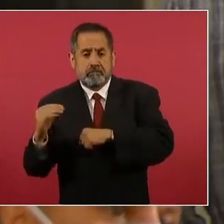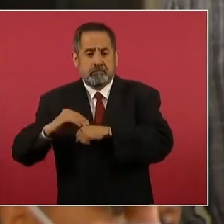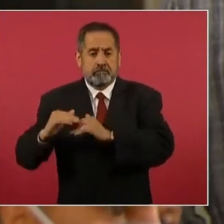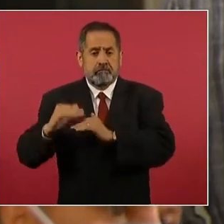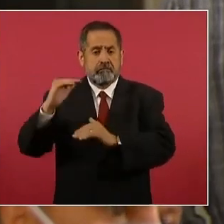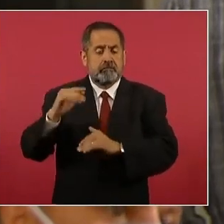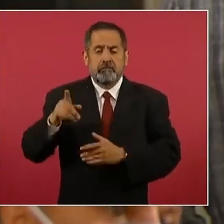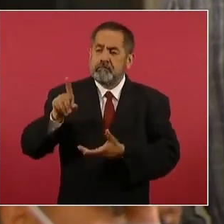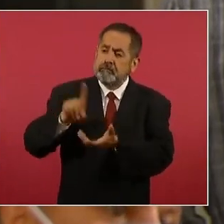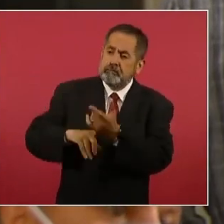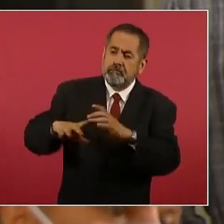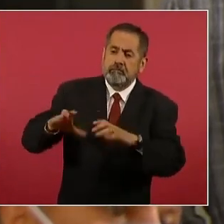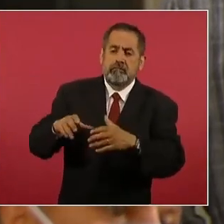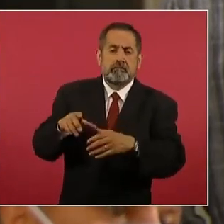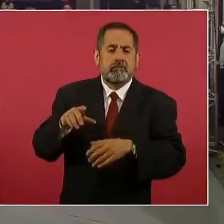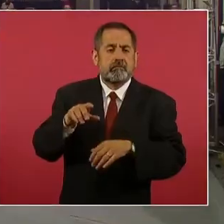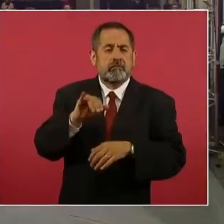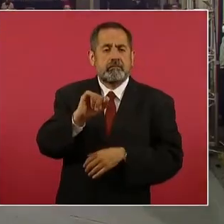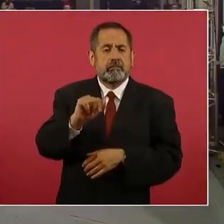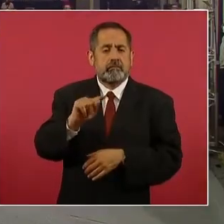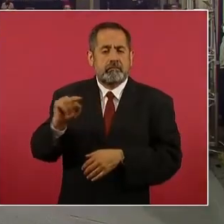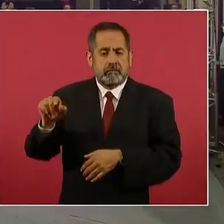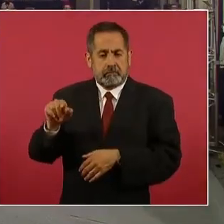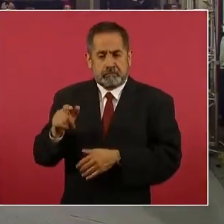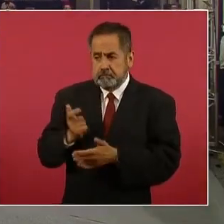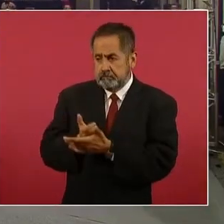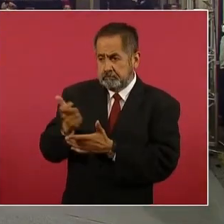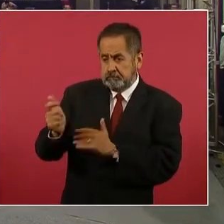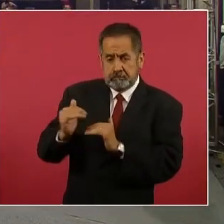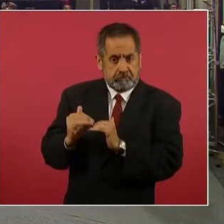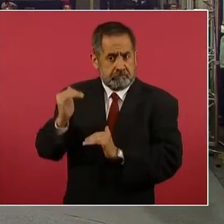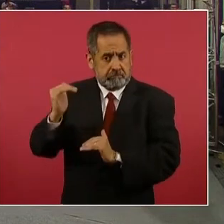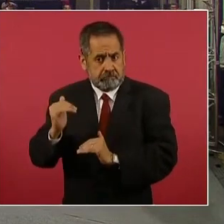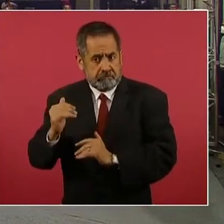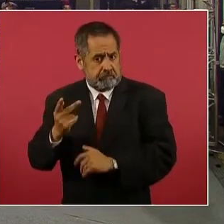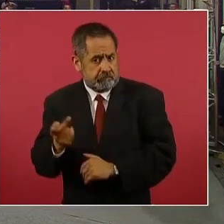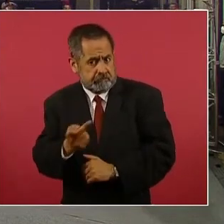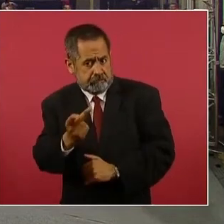del Estado. Esa sería mi primera pregunta. Bueno,